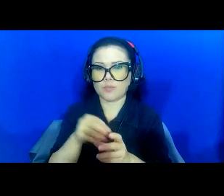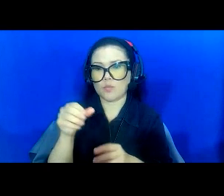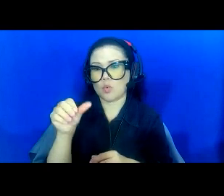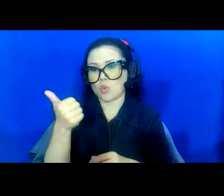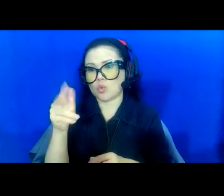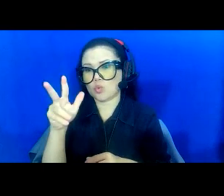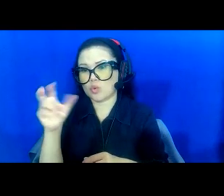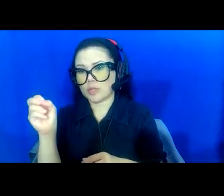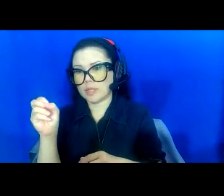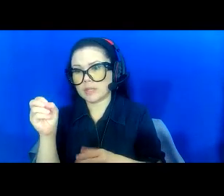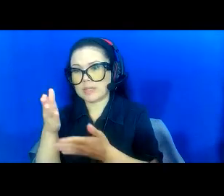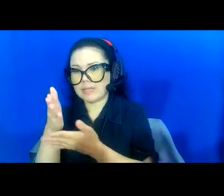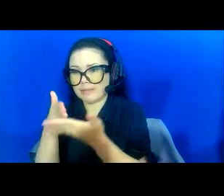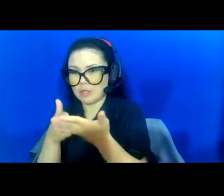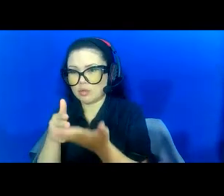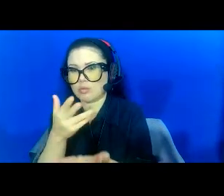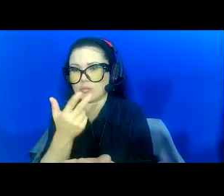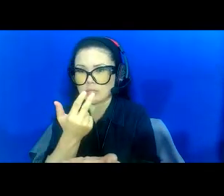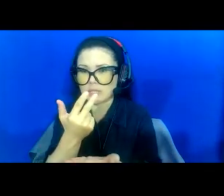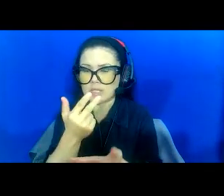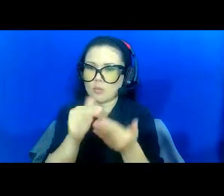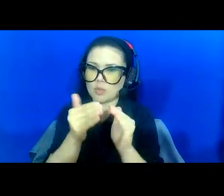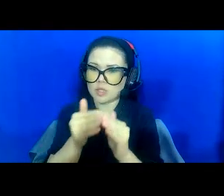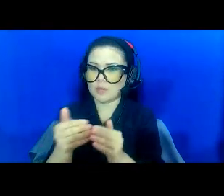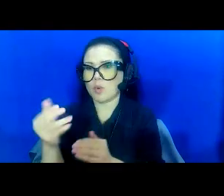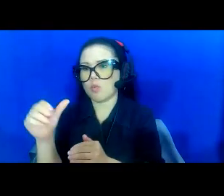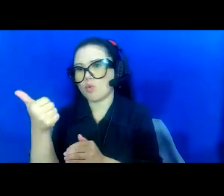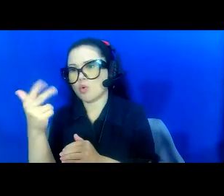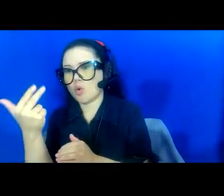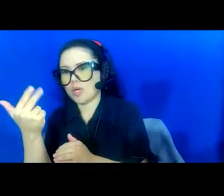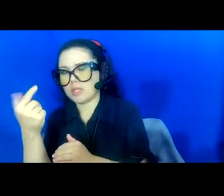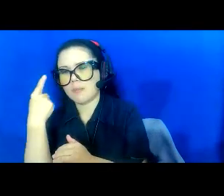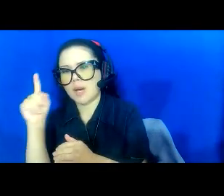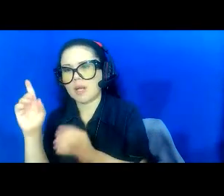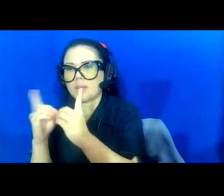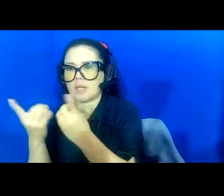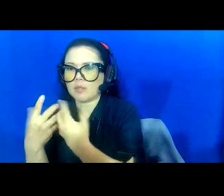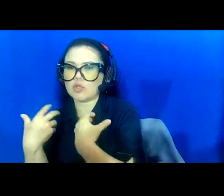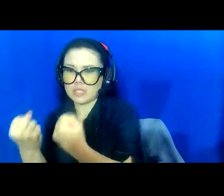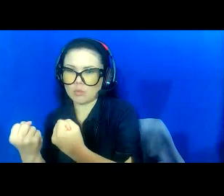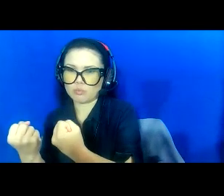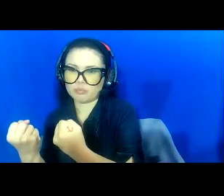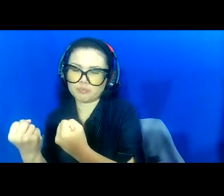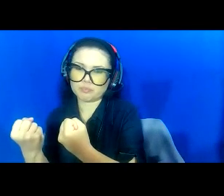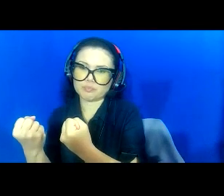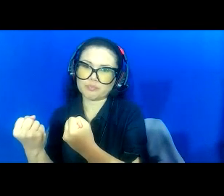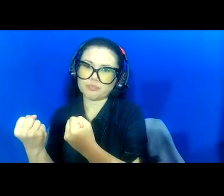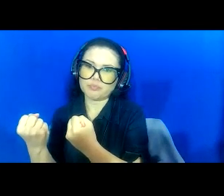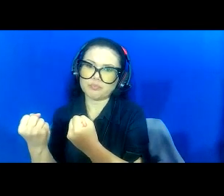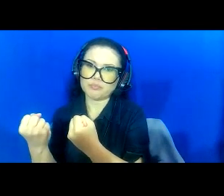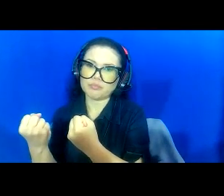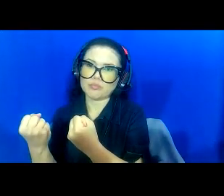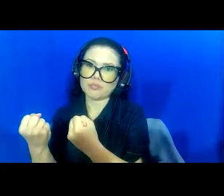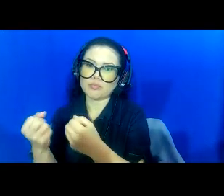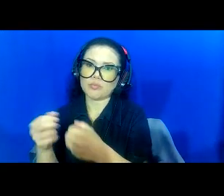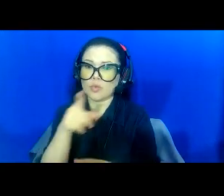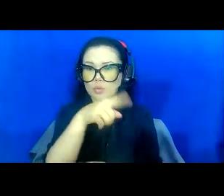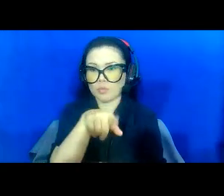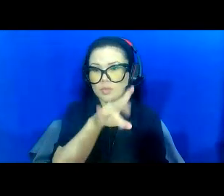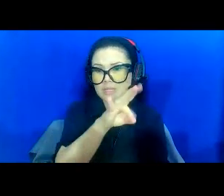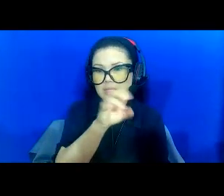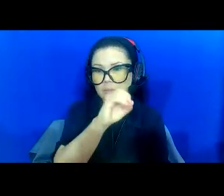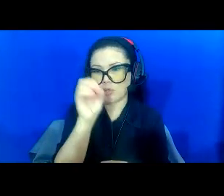municipios directamente y el otro 15 que es el que recibe el Departamento de Salud, ¿verdad? Así que entonces, ese 70, ¿verdad?, es parte de todo